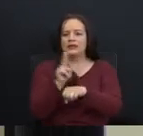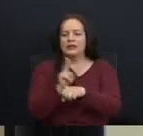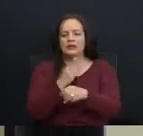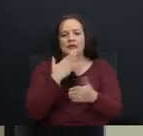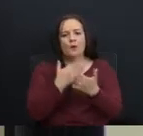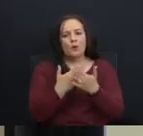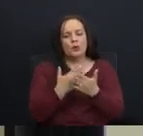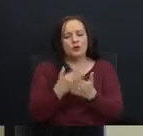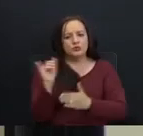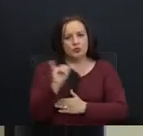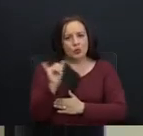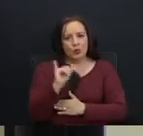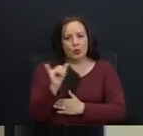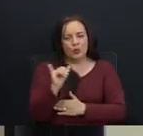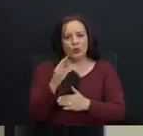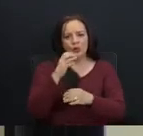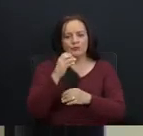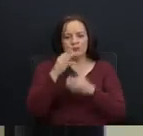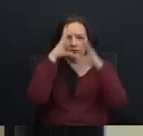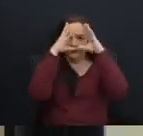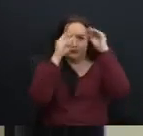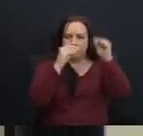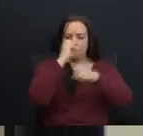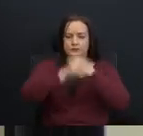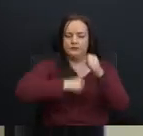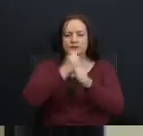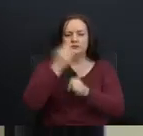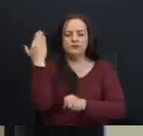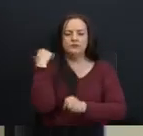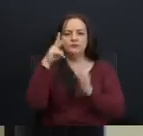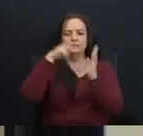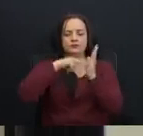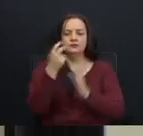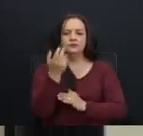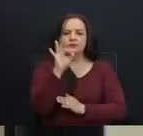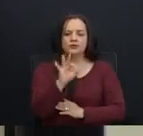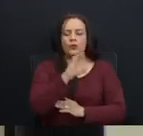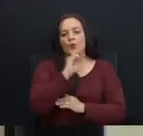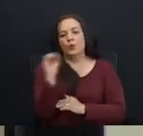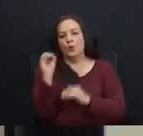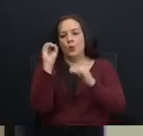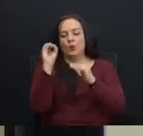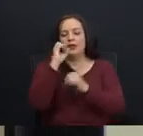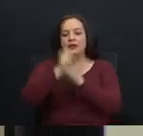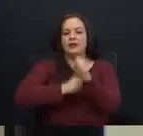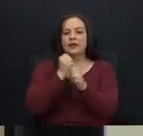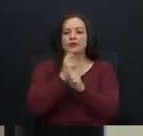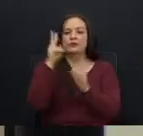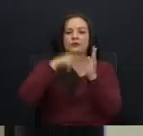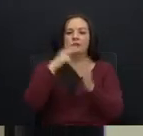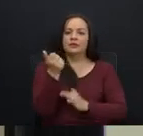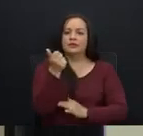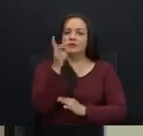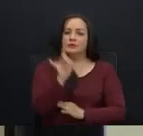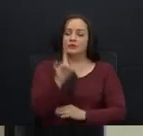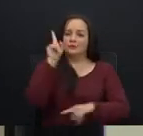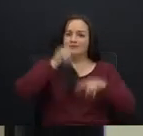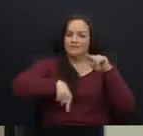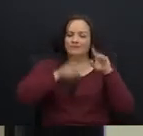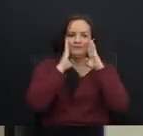buenas como las reportadas el año pasado, en el 2019, o las reportadas en el 2018, y no puede atender una necesidad